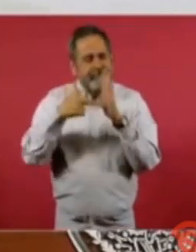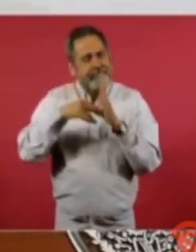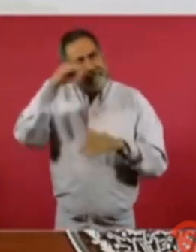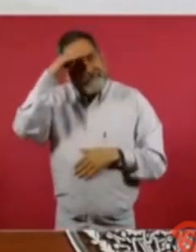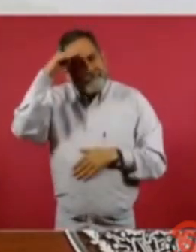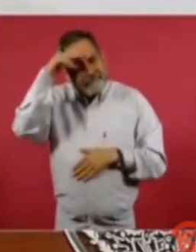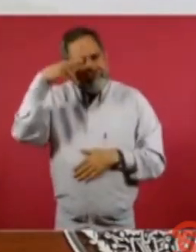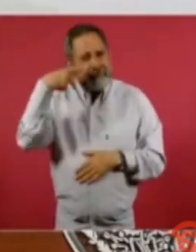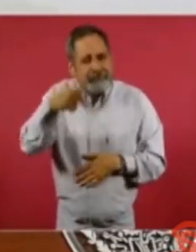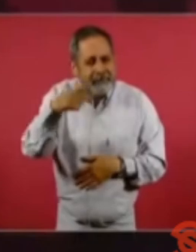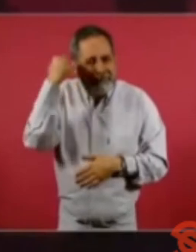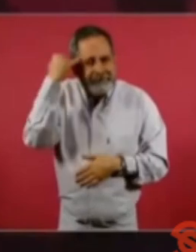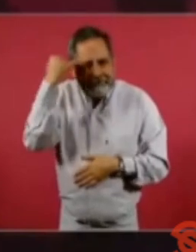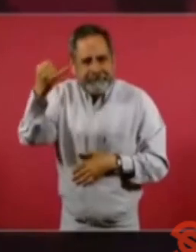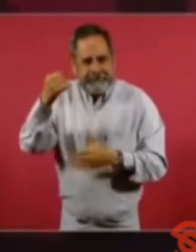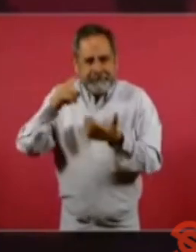de